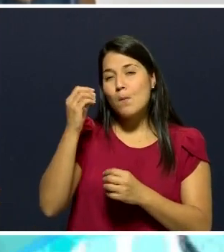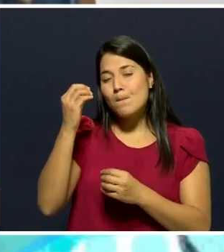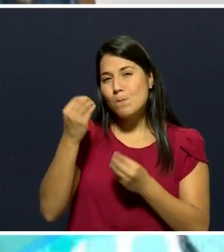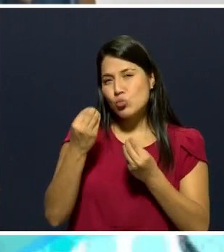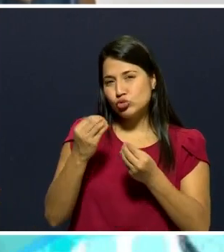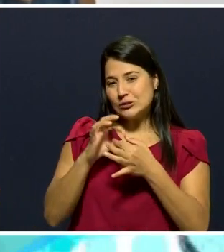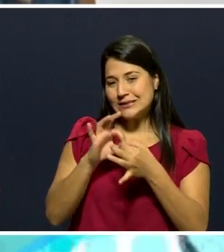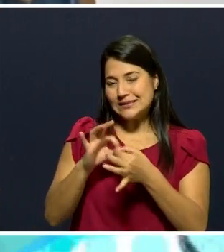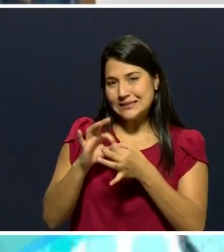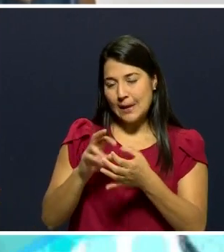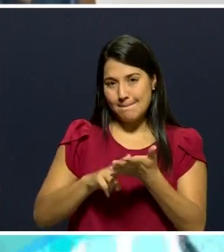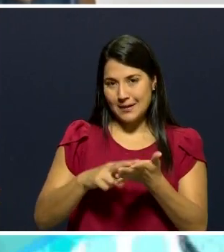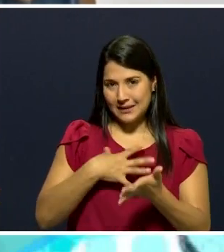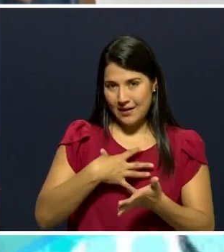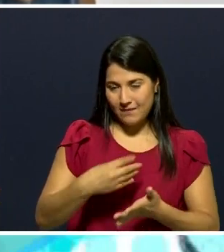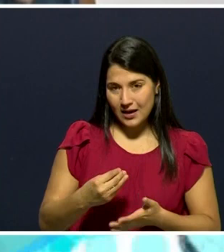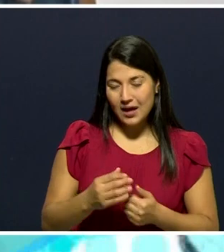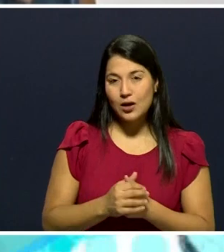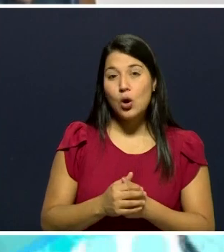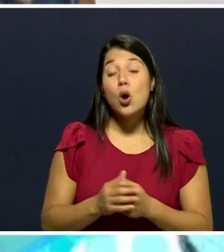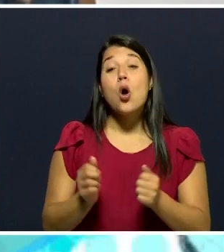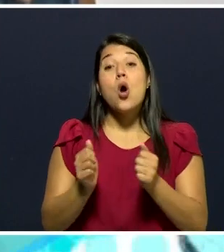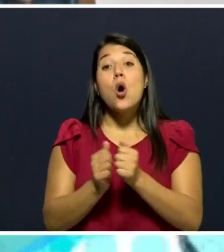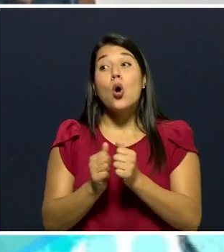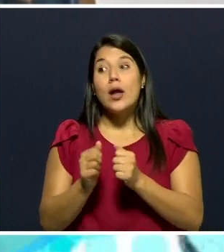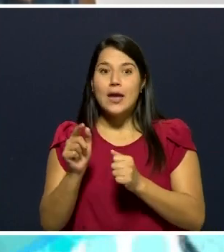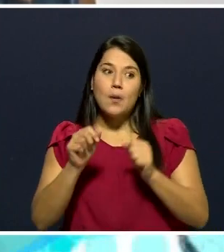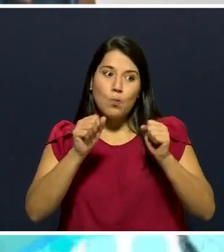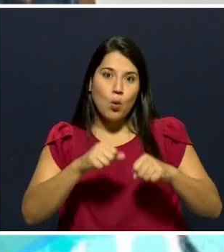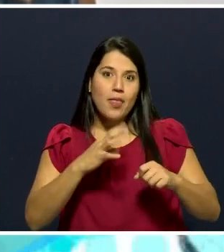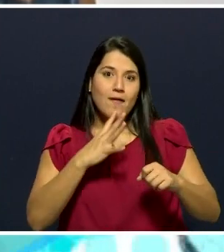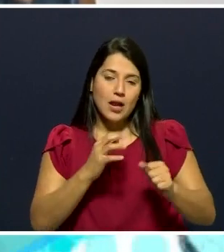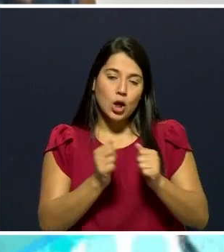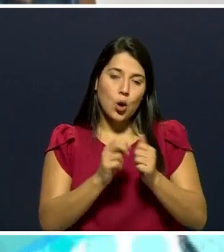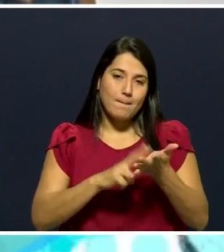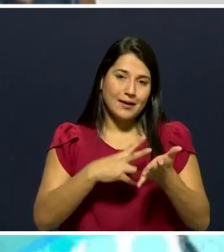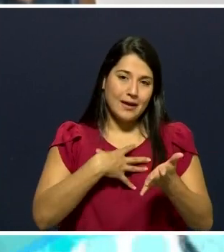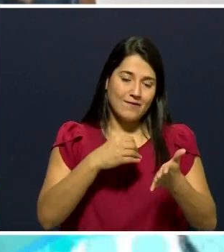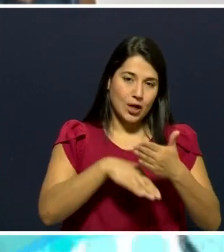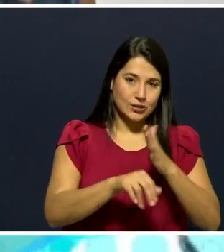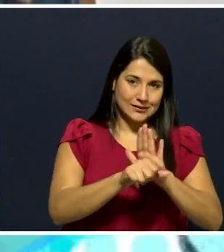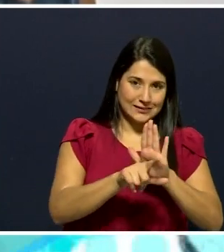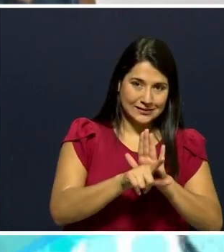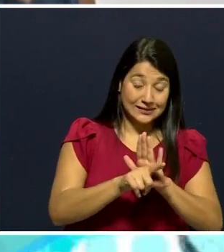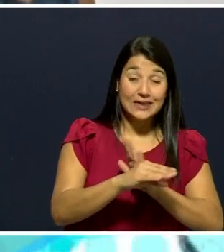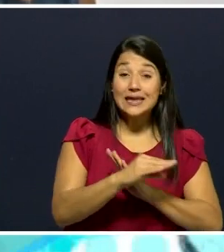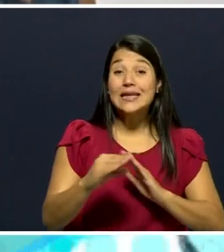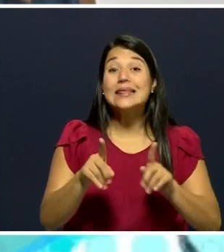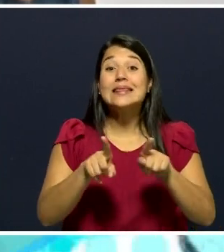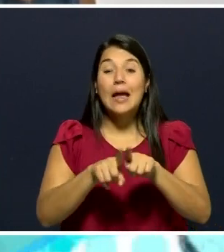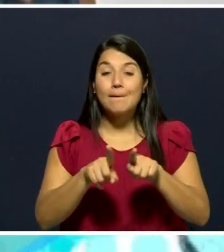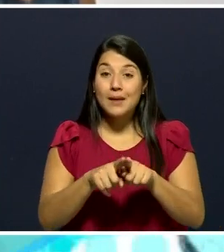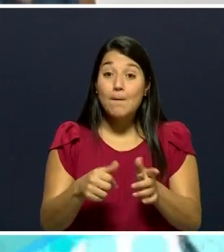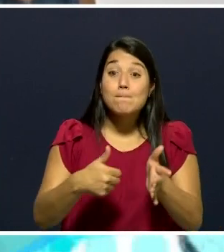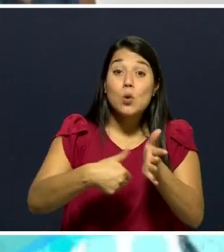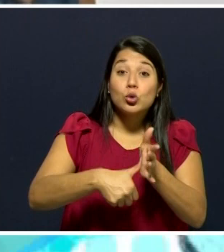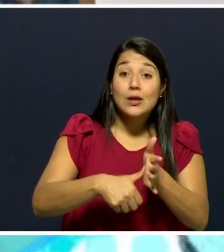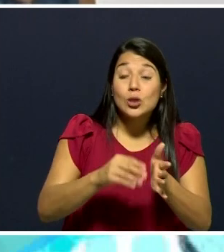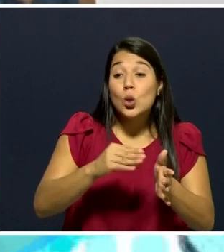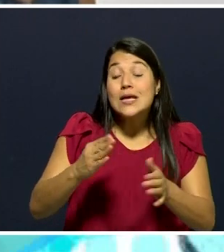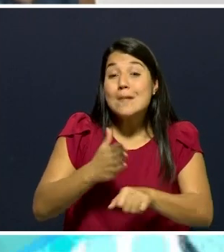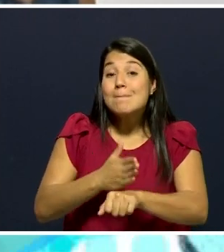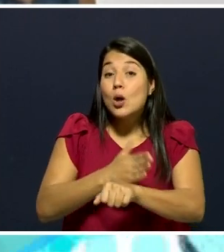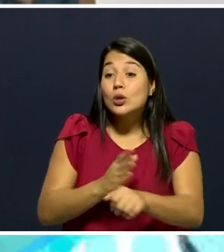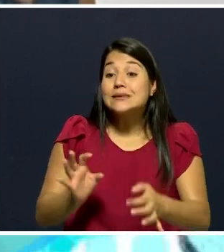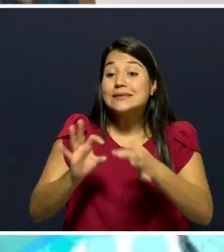la posibilidad de hablar con la fracción que es más grande en Liberación, y también habiendo dado los votos, habiendo fortalecido de alguna forma la alianza